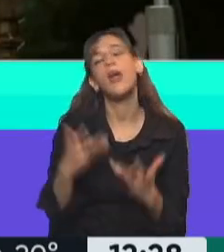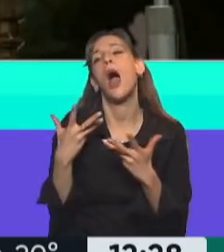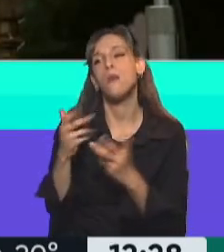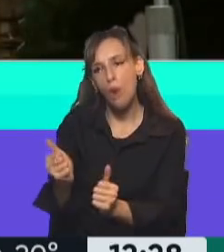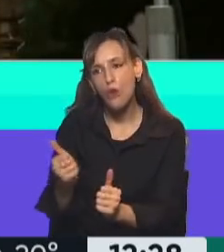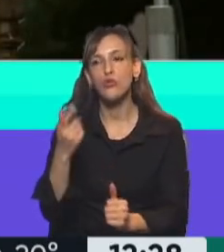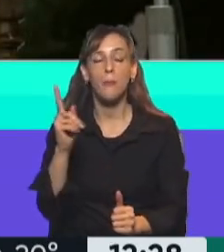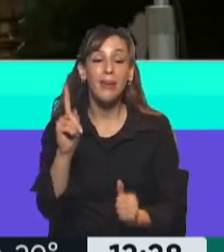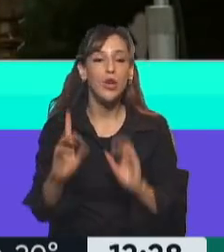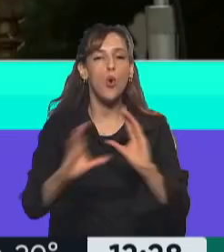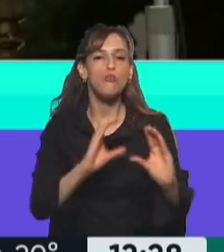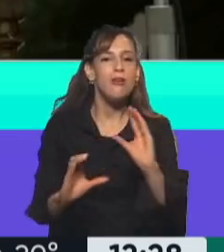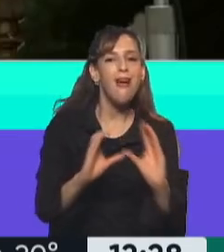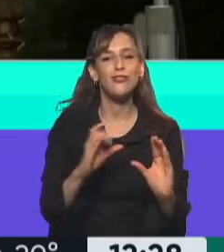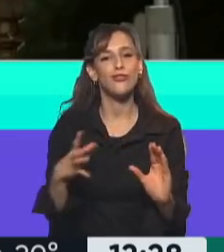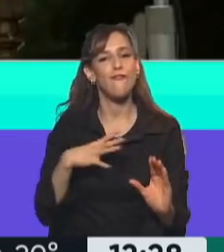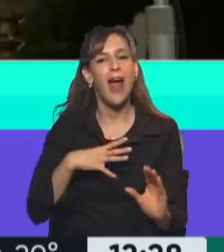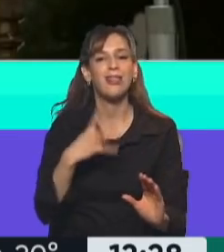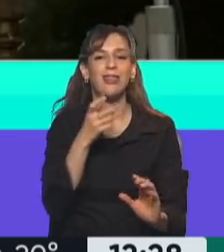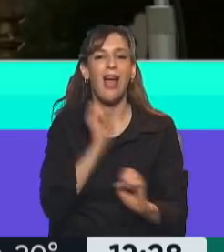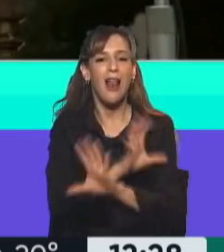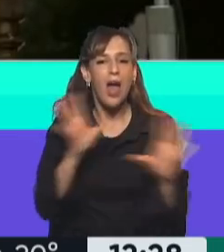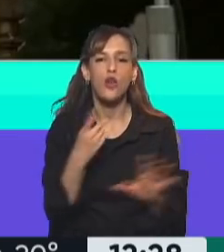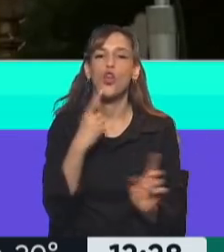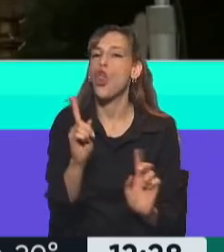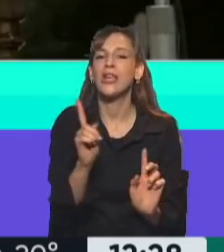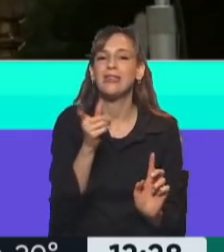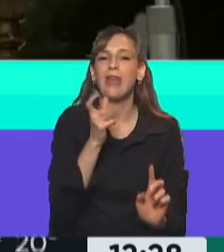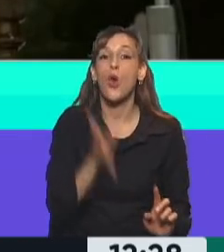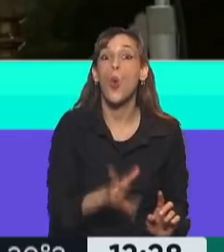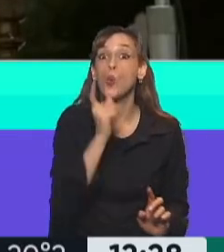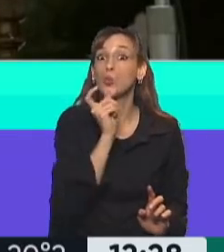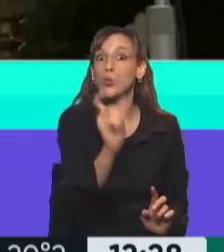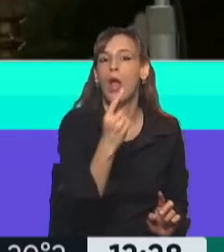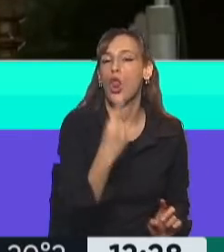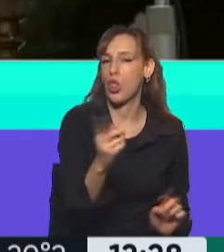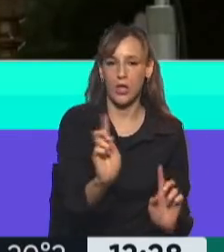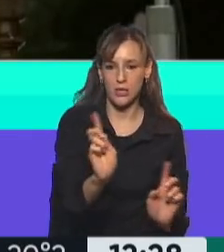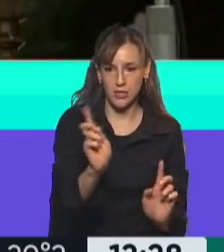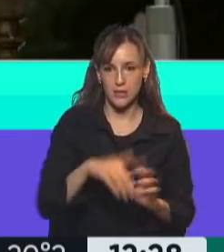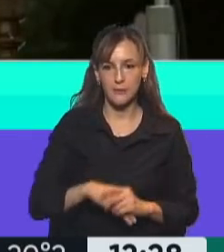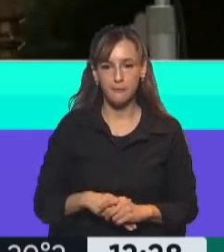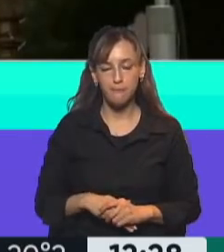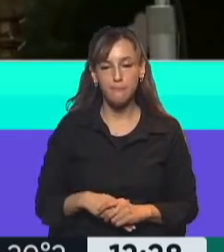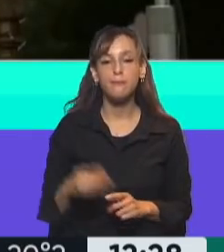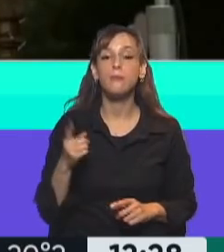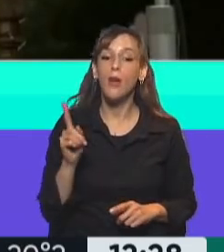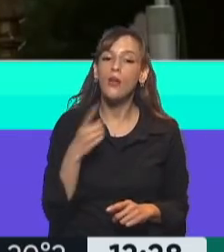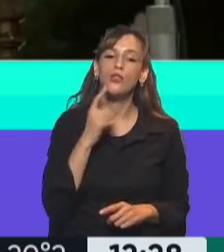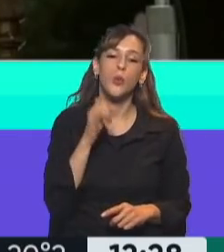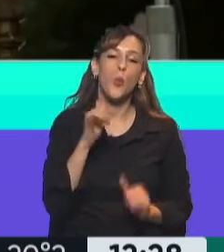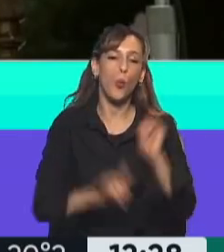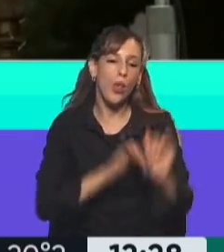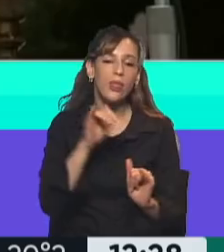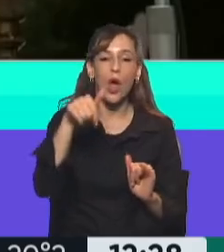de comunicación, por ahora no prefiere mencionar a Rusia. Sí se mencionó en lo que en teoría habría sido la comunicación en un